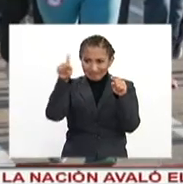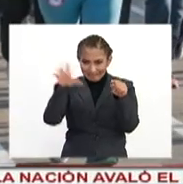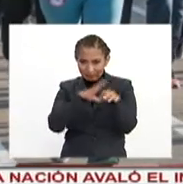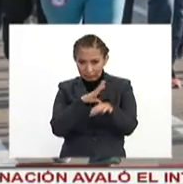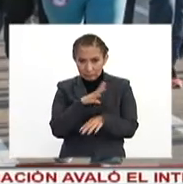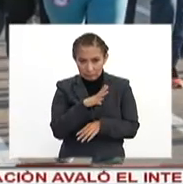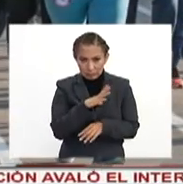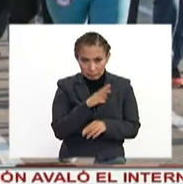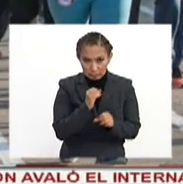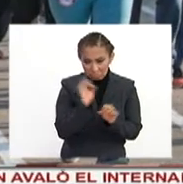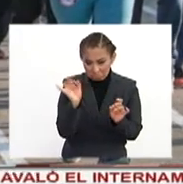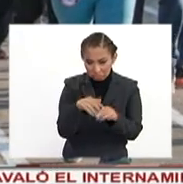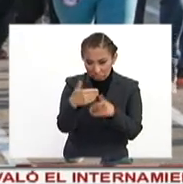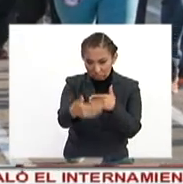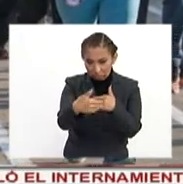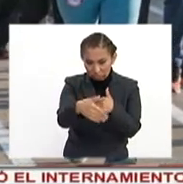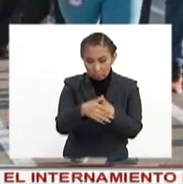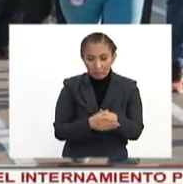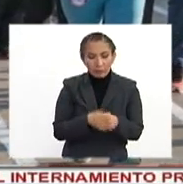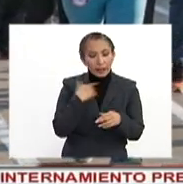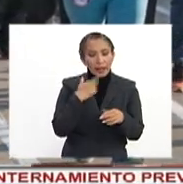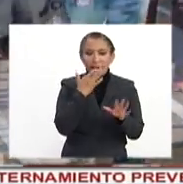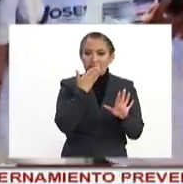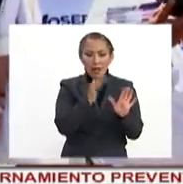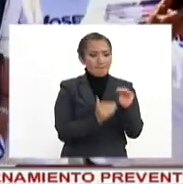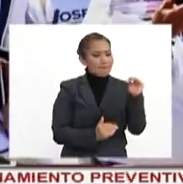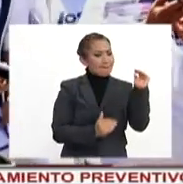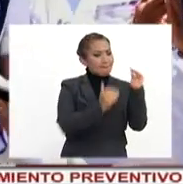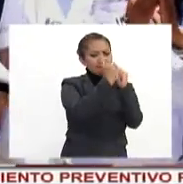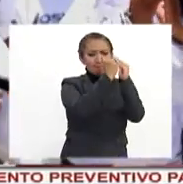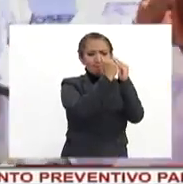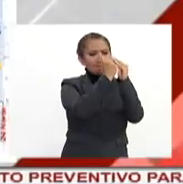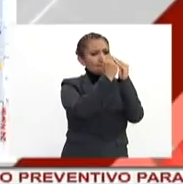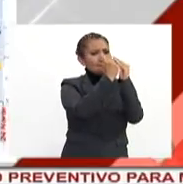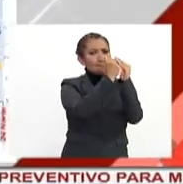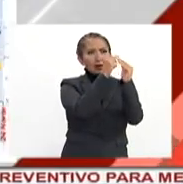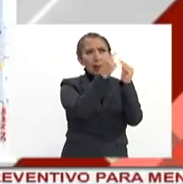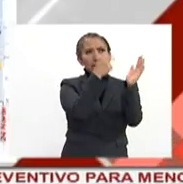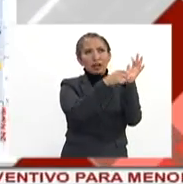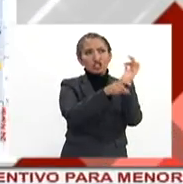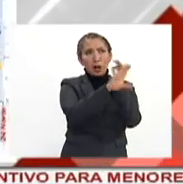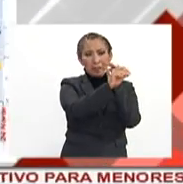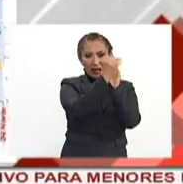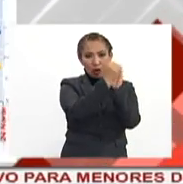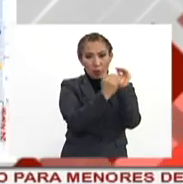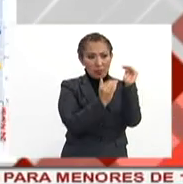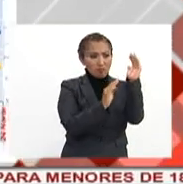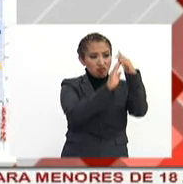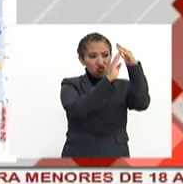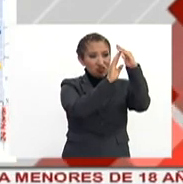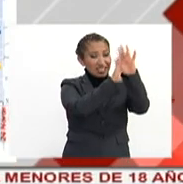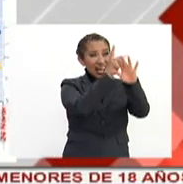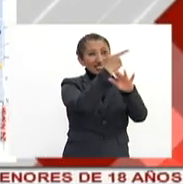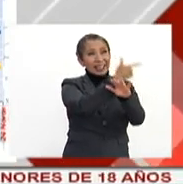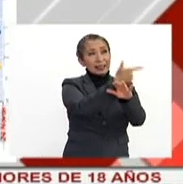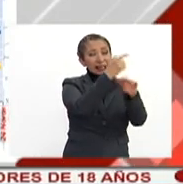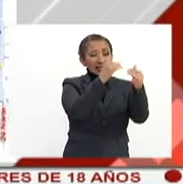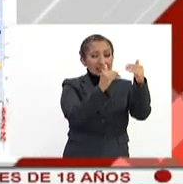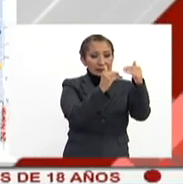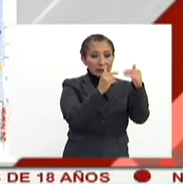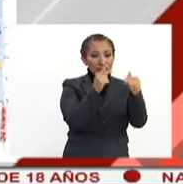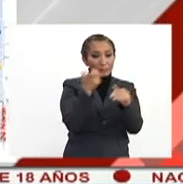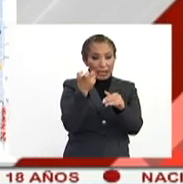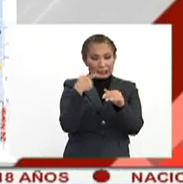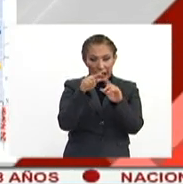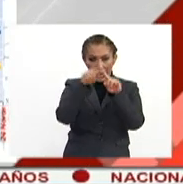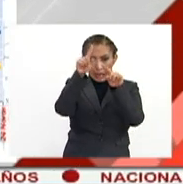tenemos oportunidad. Llegó en su momento más alto en 1999, quedó a 7 puntos. Este